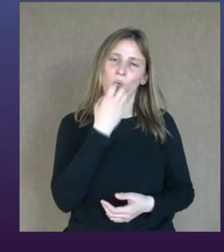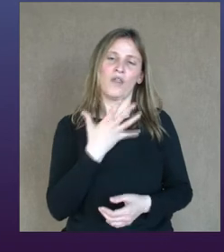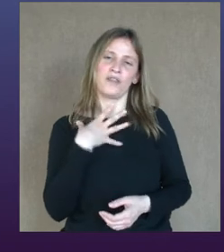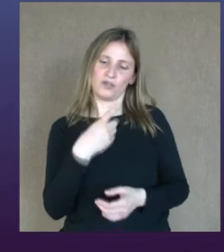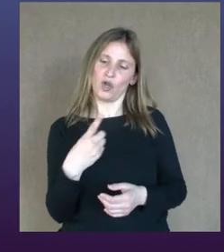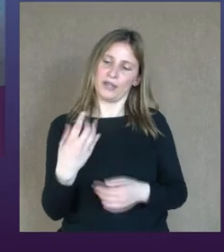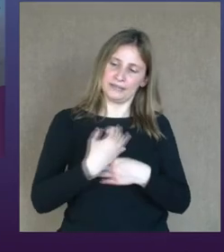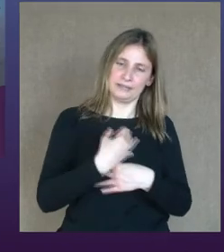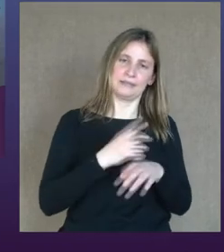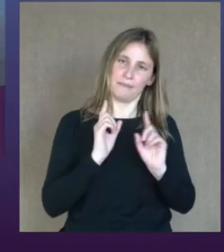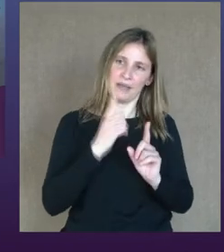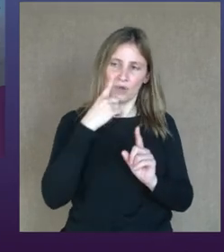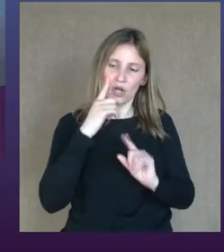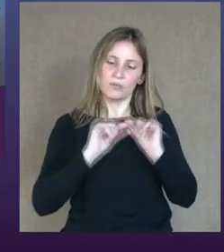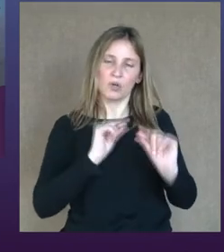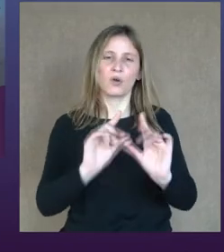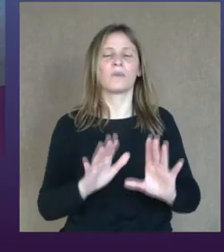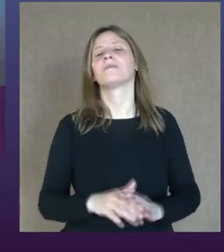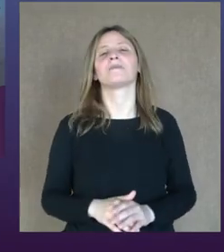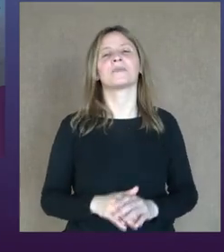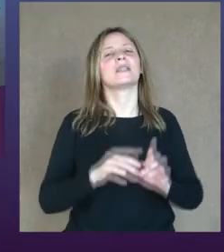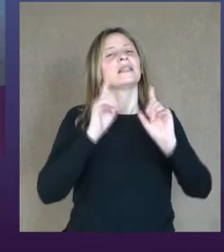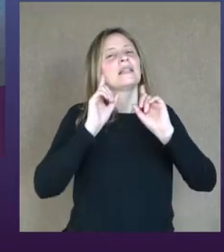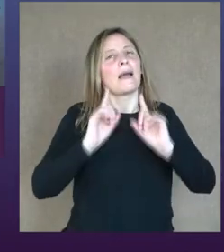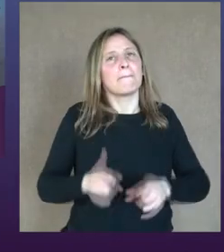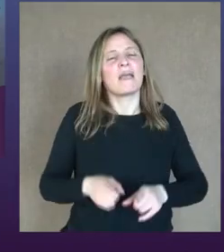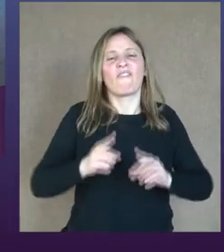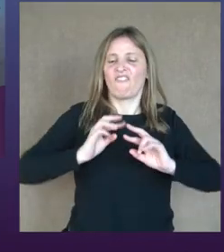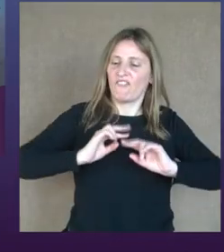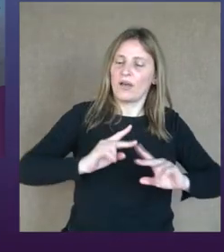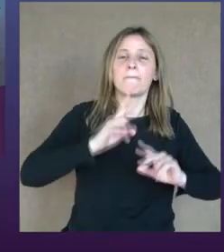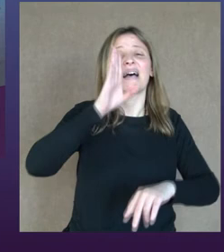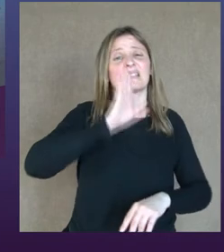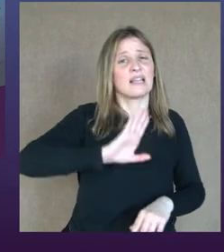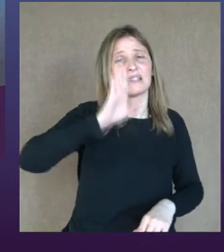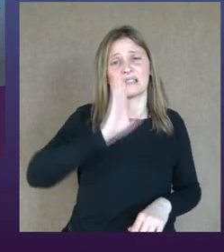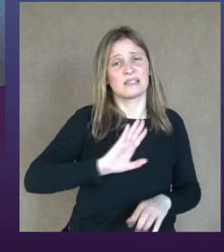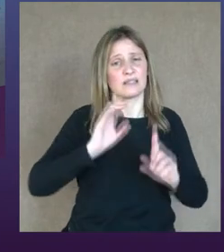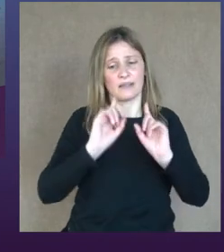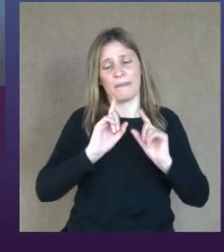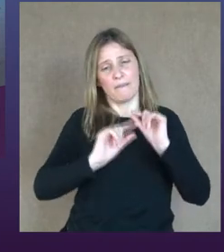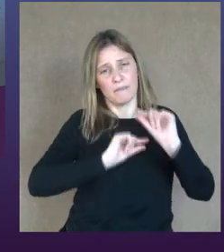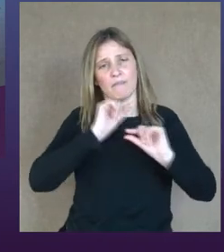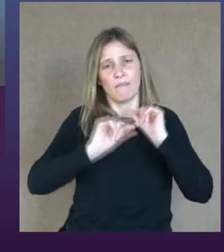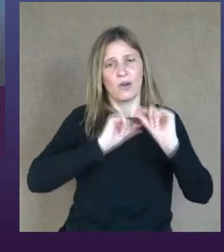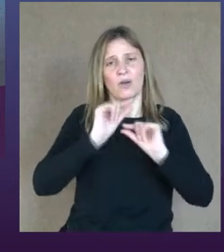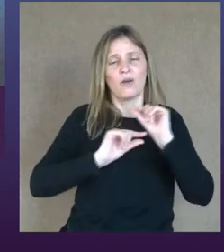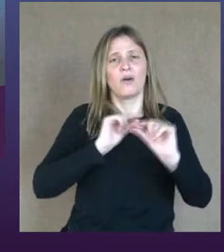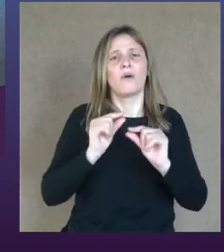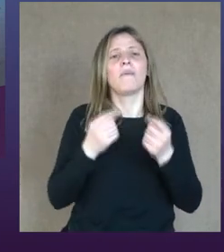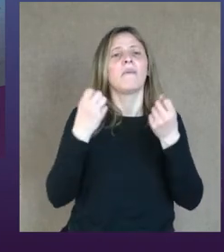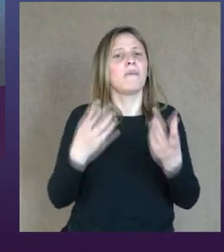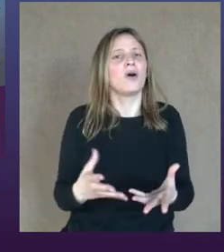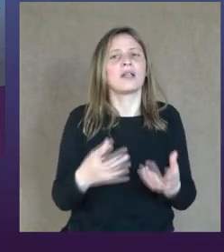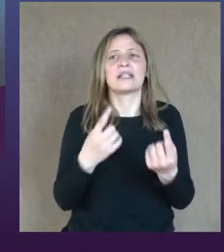¿no? Y con una gran también estabilidad, ¿no? Y una gran paciencia en el proceso, ¿no? Porque